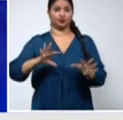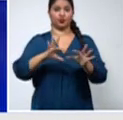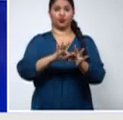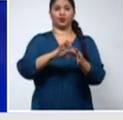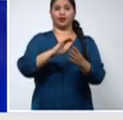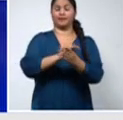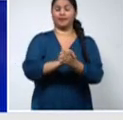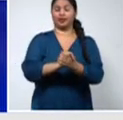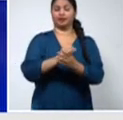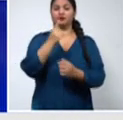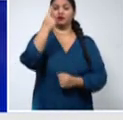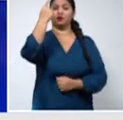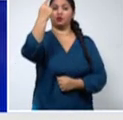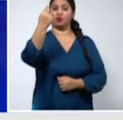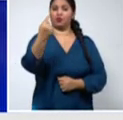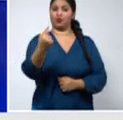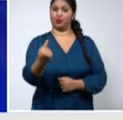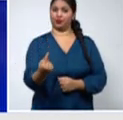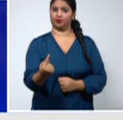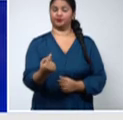caso autóctono cada uno.